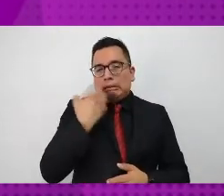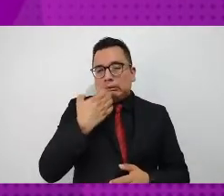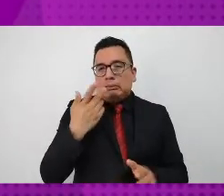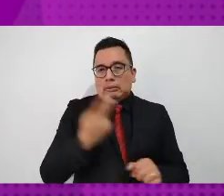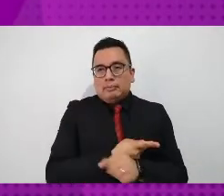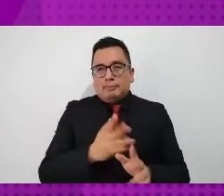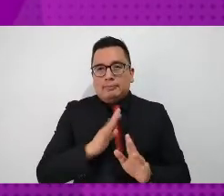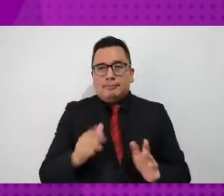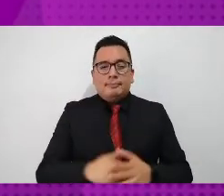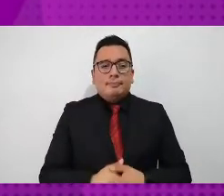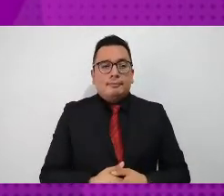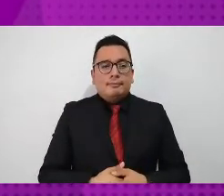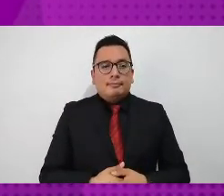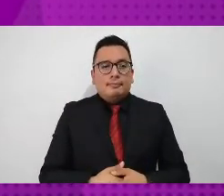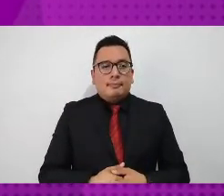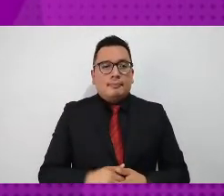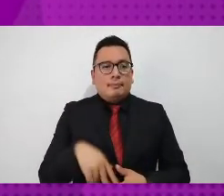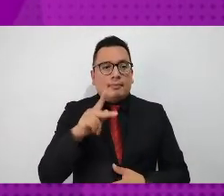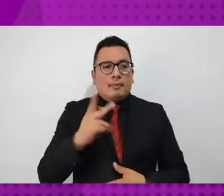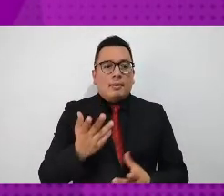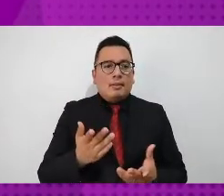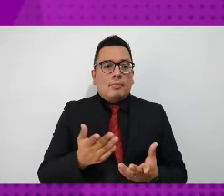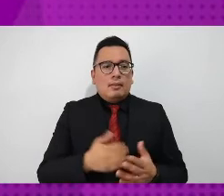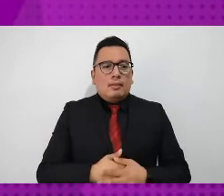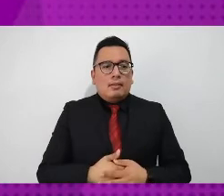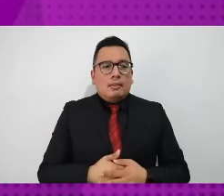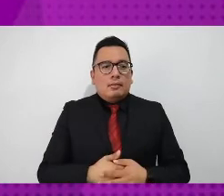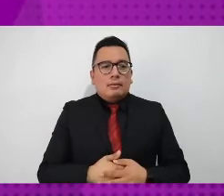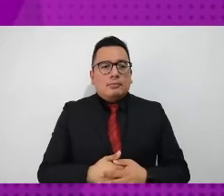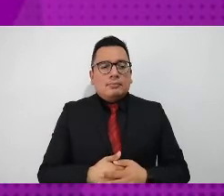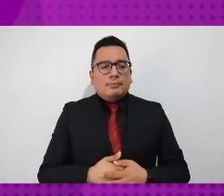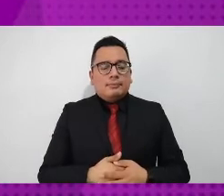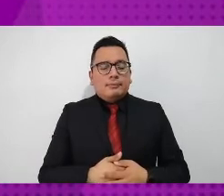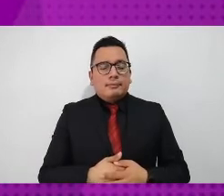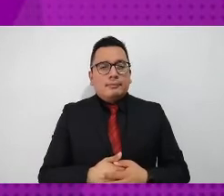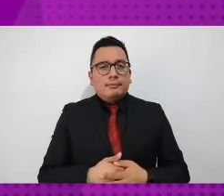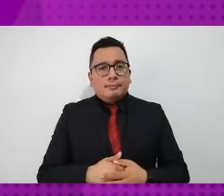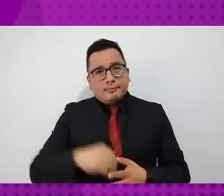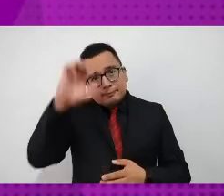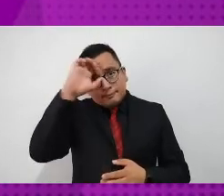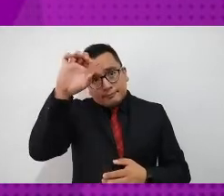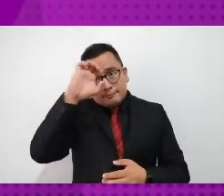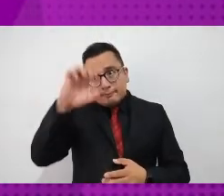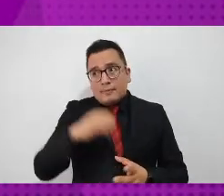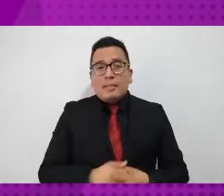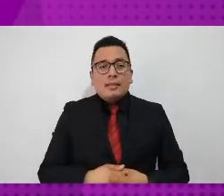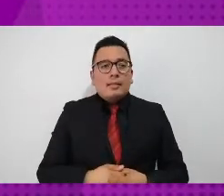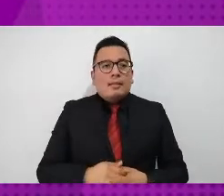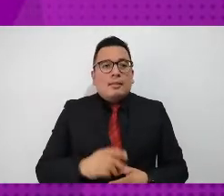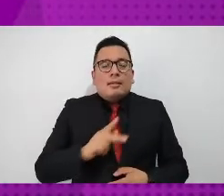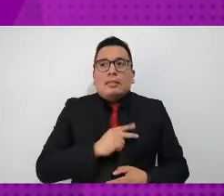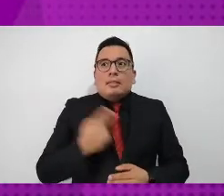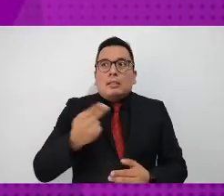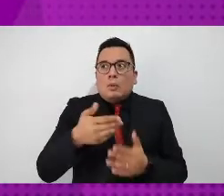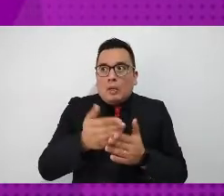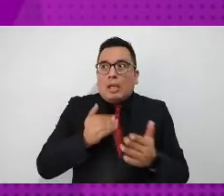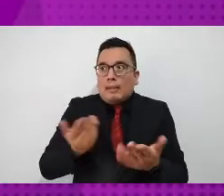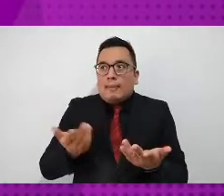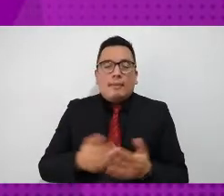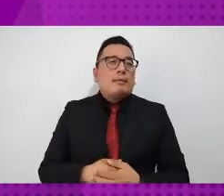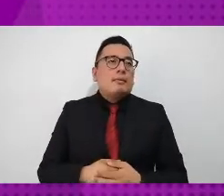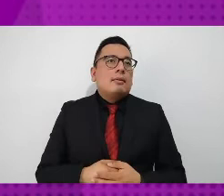pero con esta experiencia el llamado y el mensaje es participemos